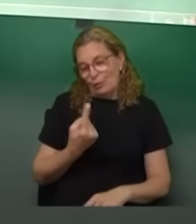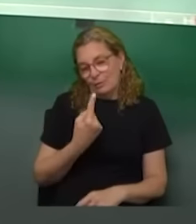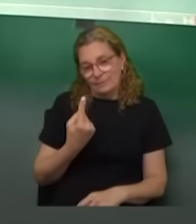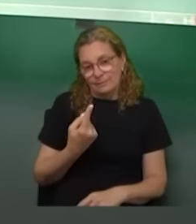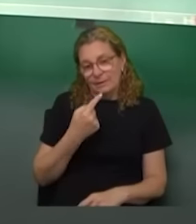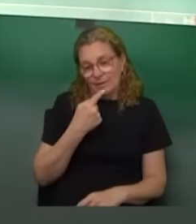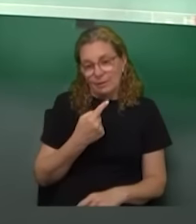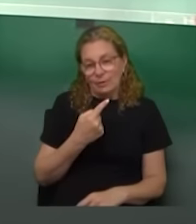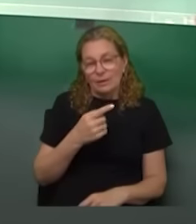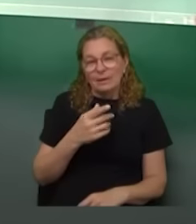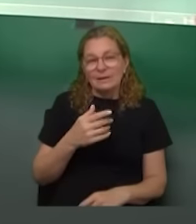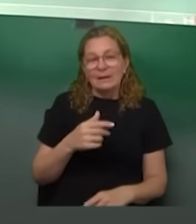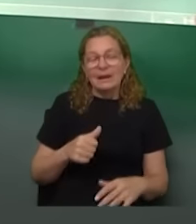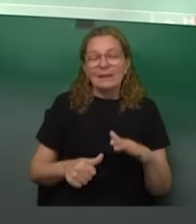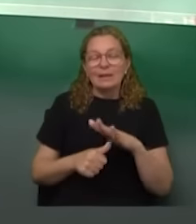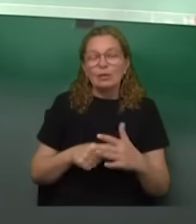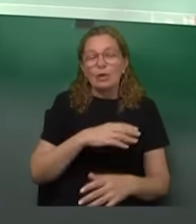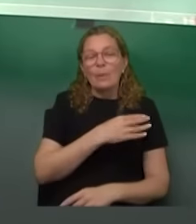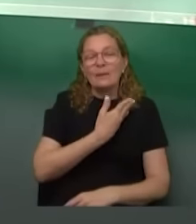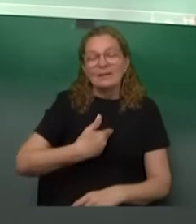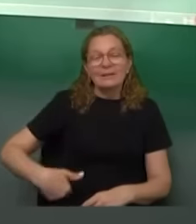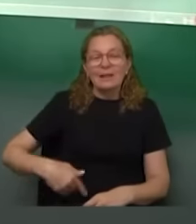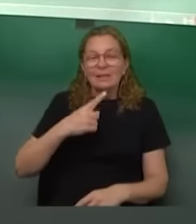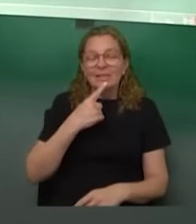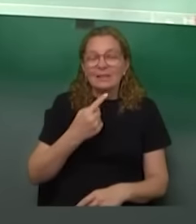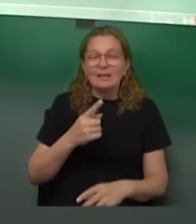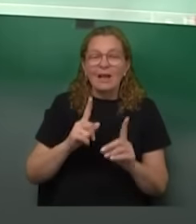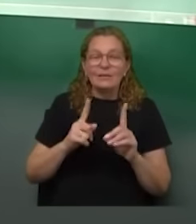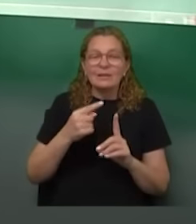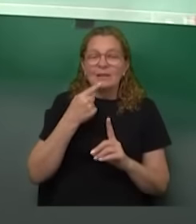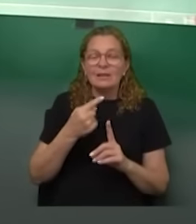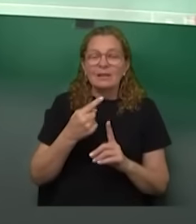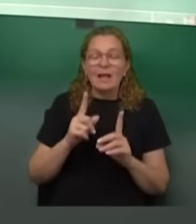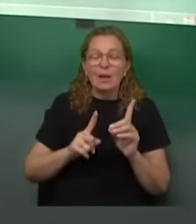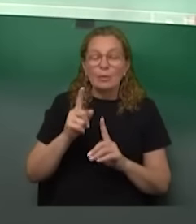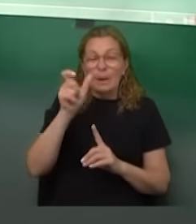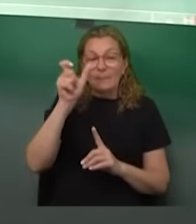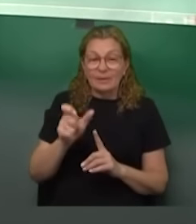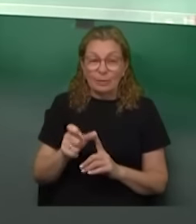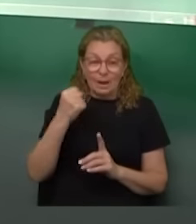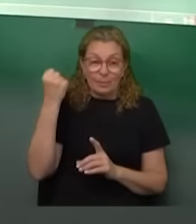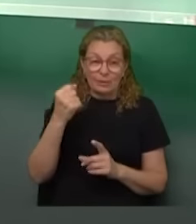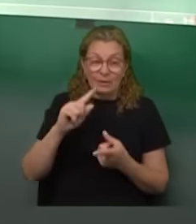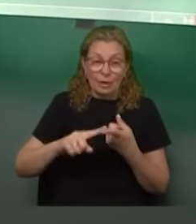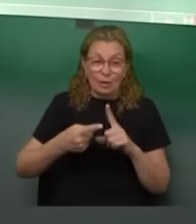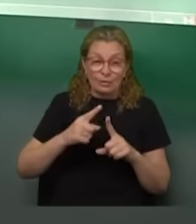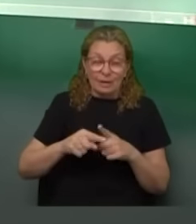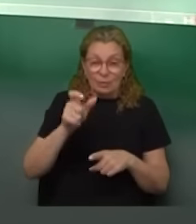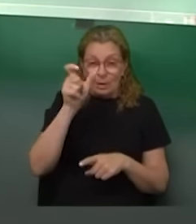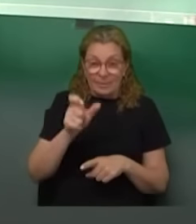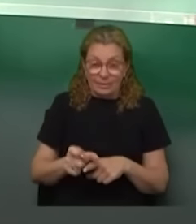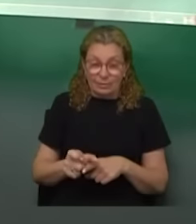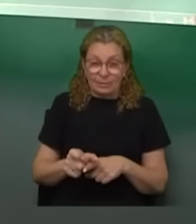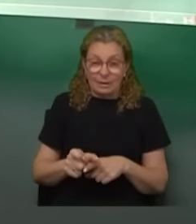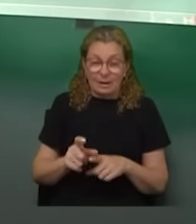y agregó el el candidato presidencial que considera que a veces se subestima el peso de algunos referentes en el contacto con la gente